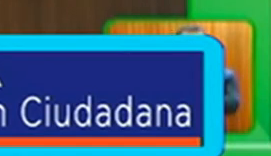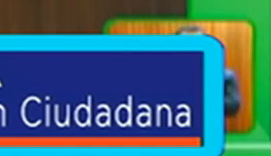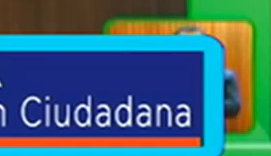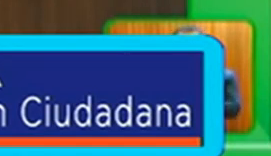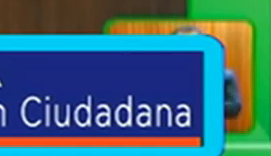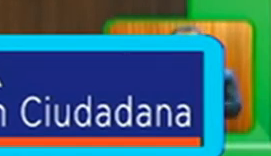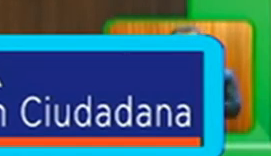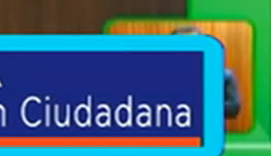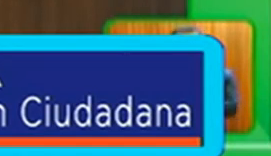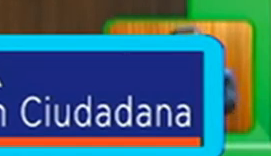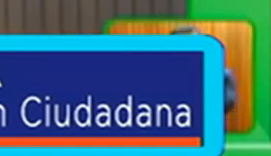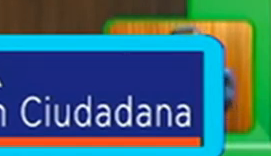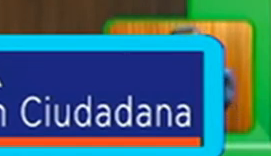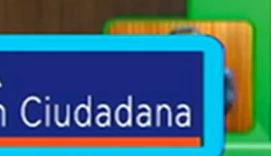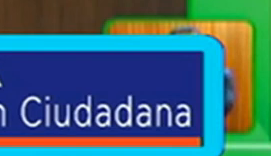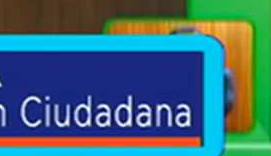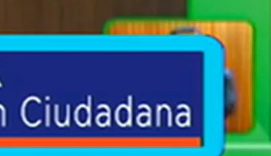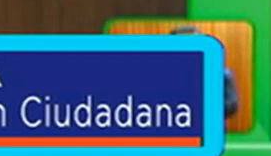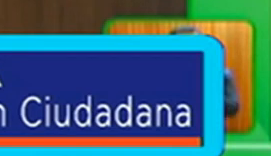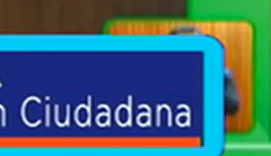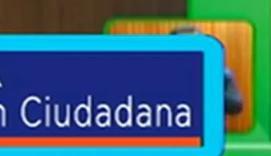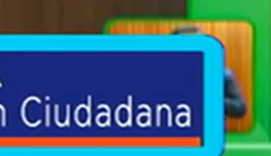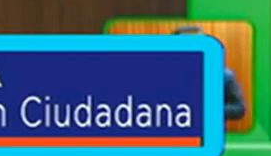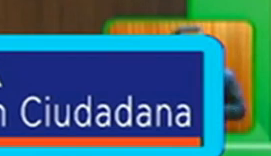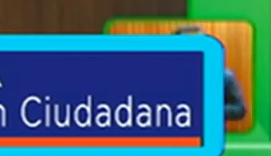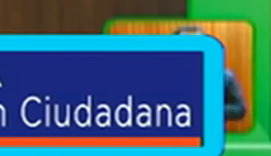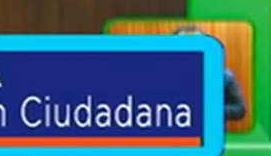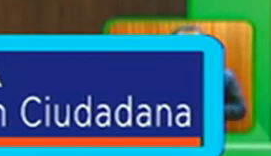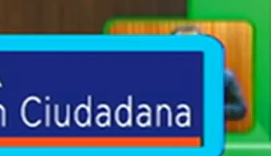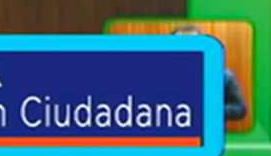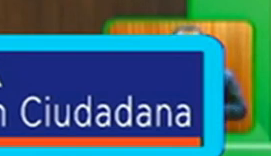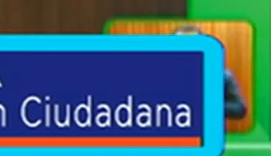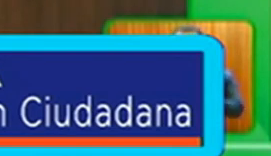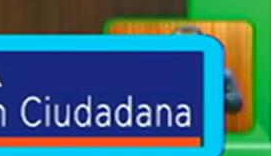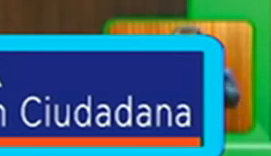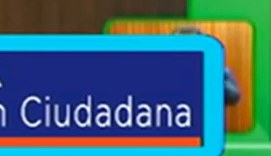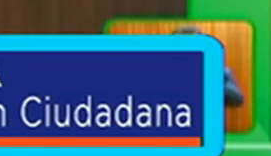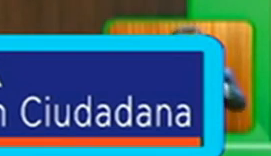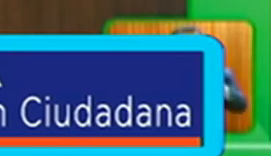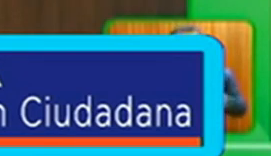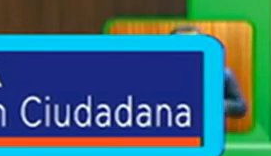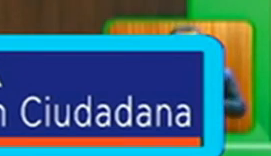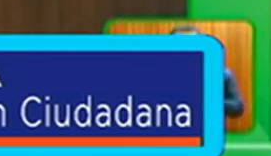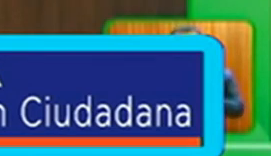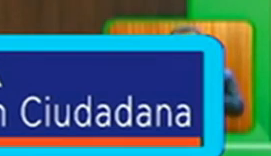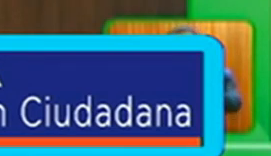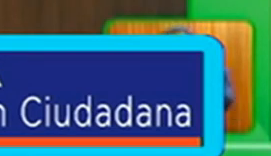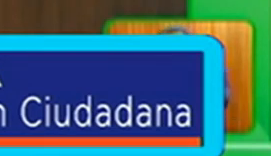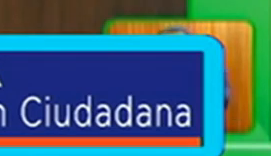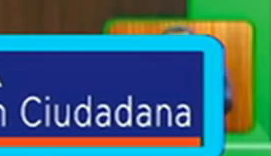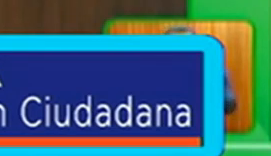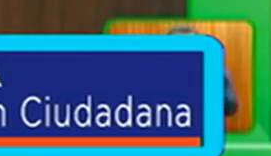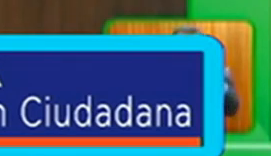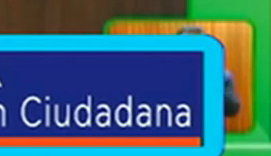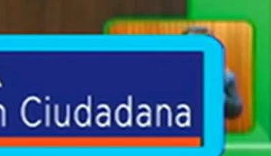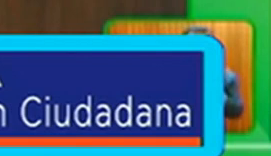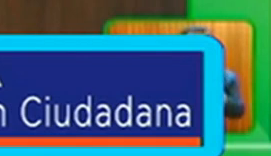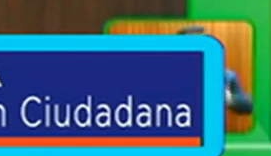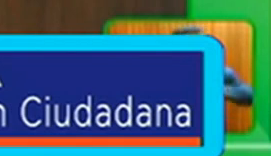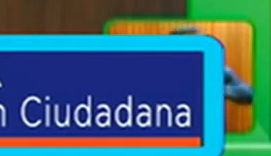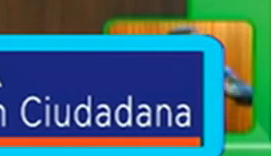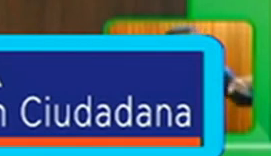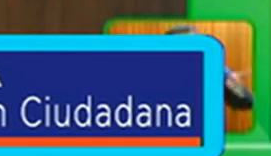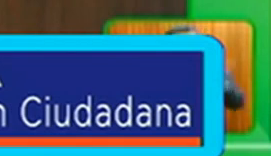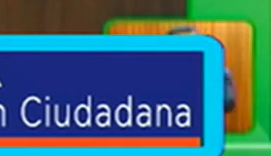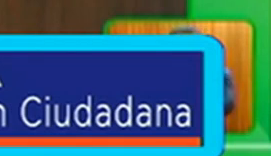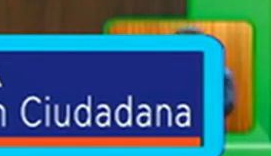año, con la finalidad de concientizar sobre los estragos de la corrupción, promover una cultura de integridad y